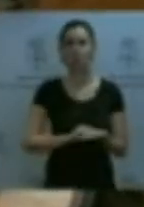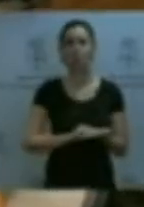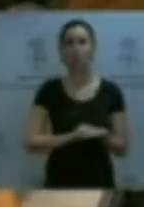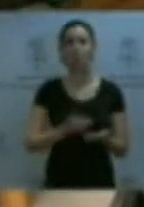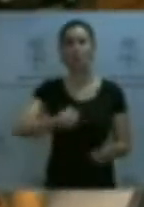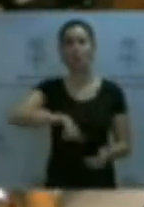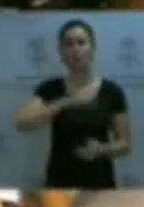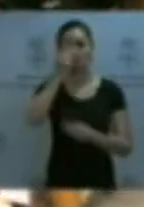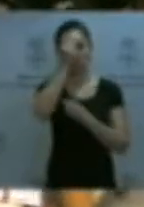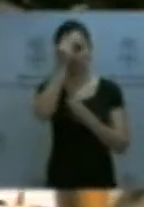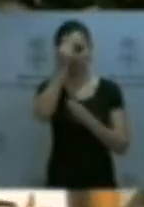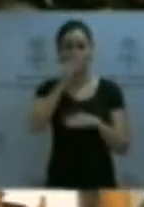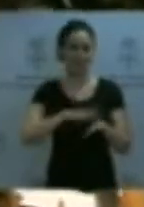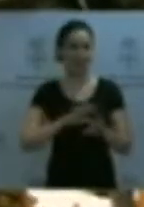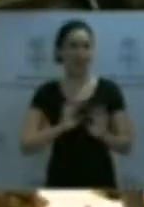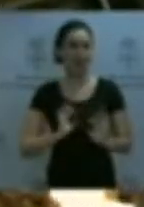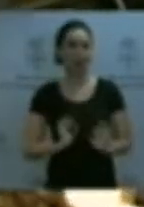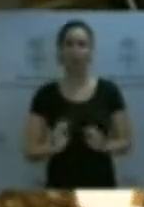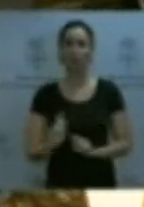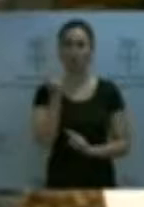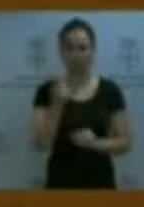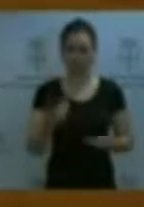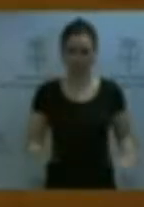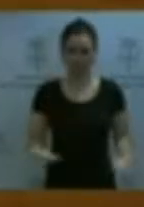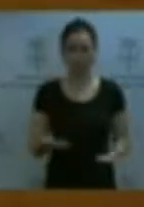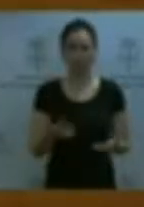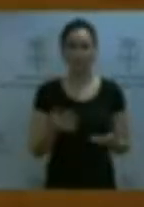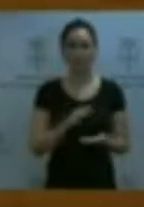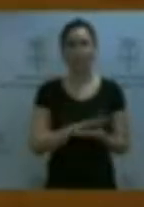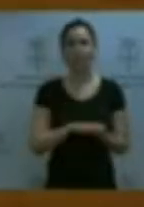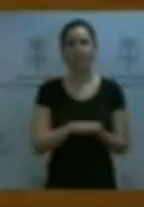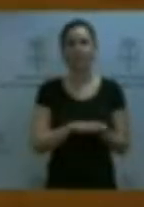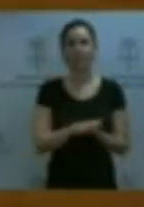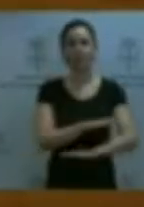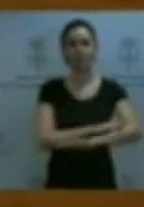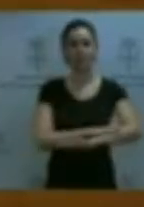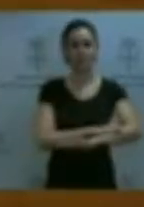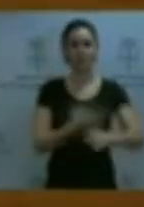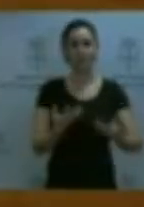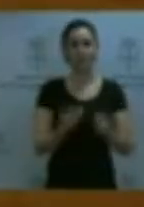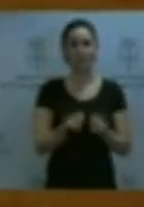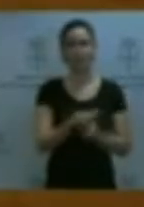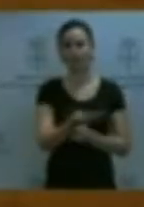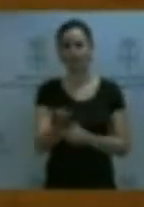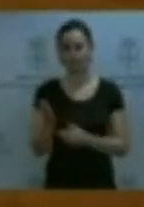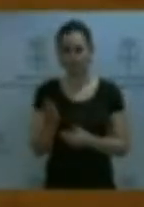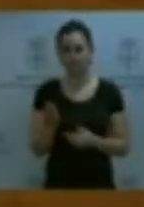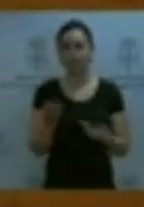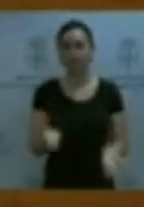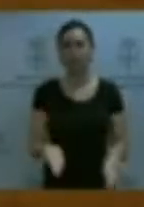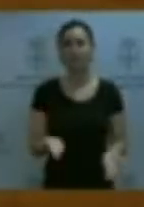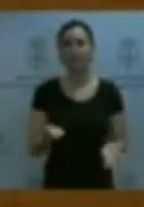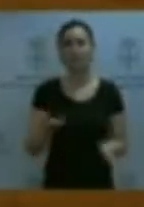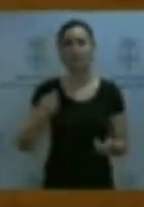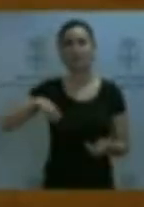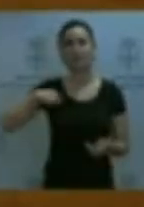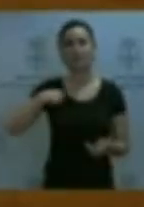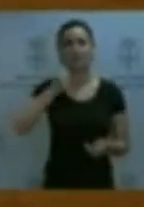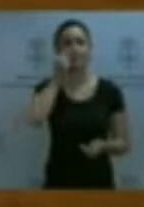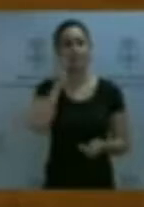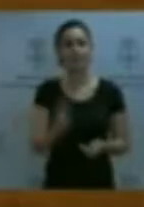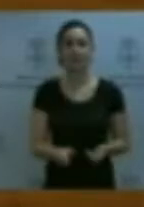sus señorías y, desde luego, con el Gobierno, al que escuché en ocasiones al presidente ausente, como siempre, decir que el